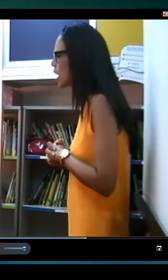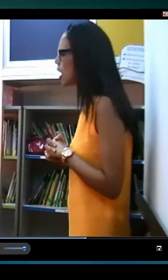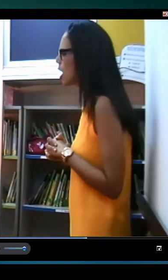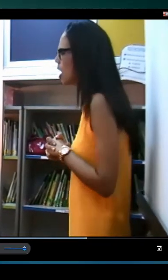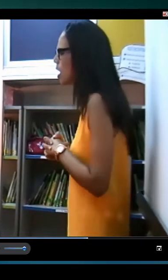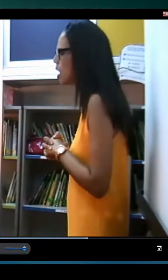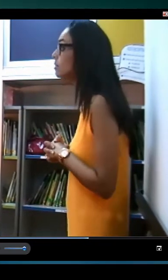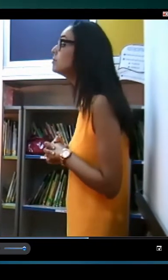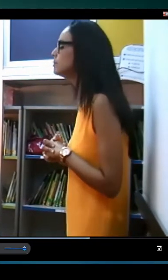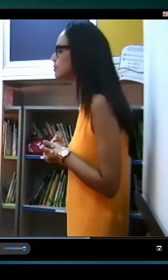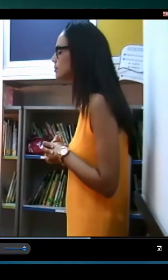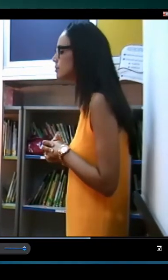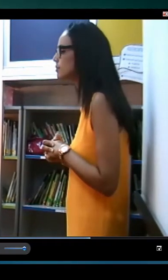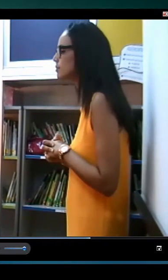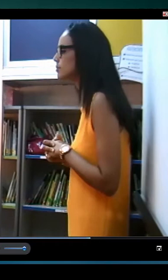Gracias.